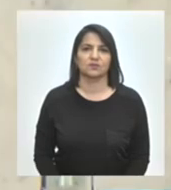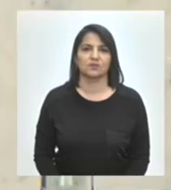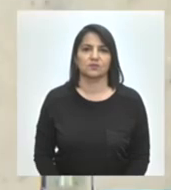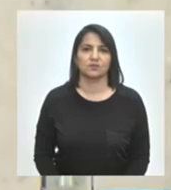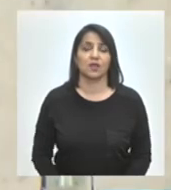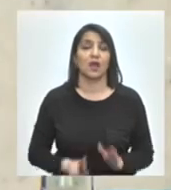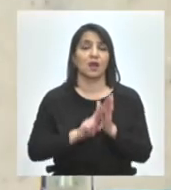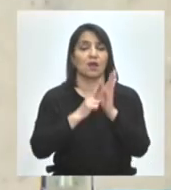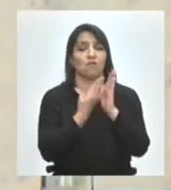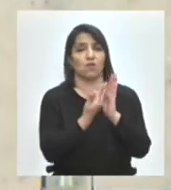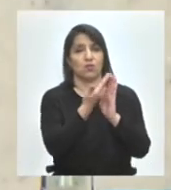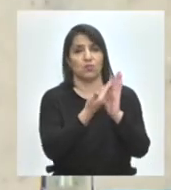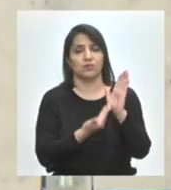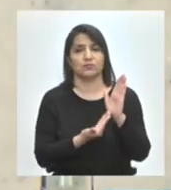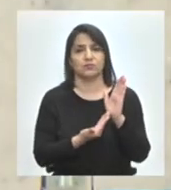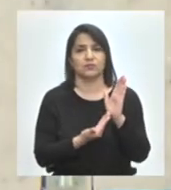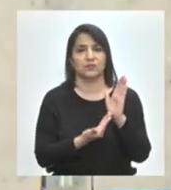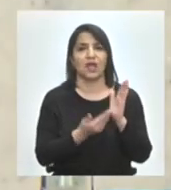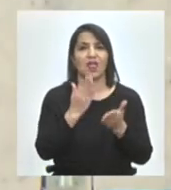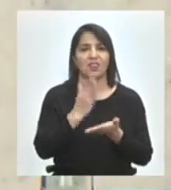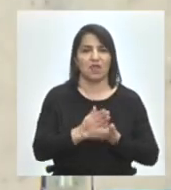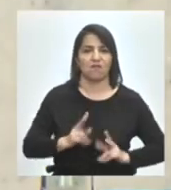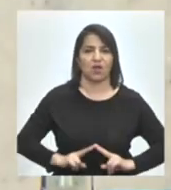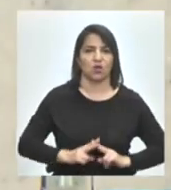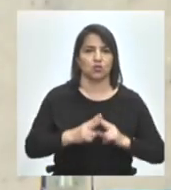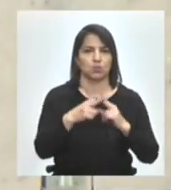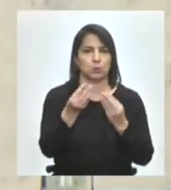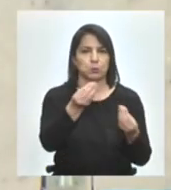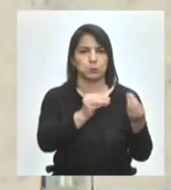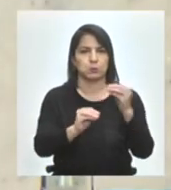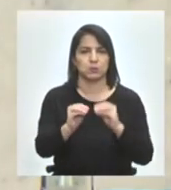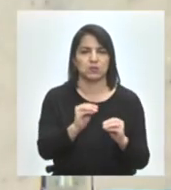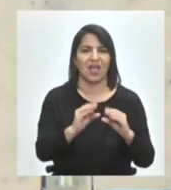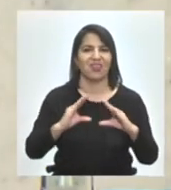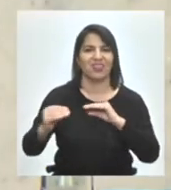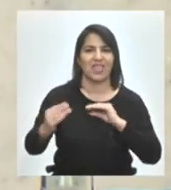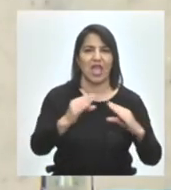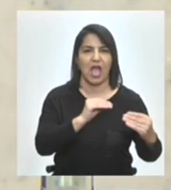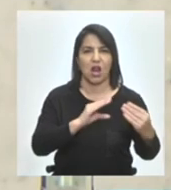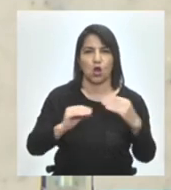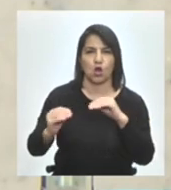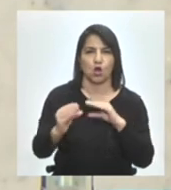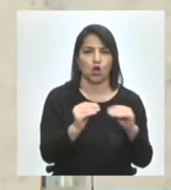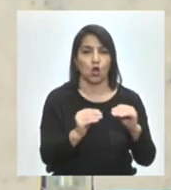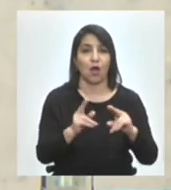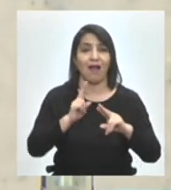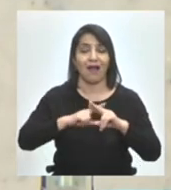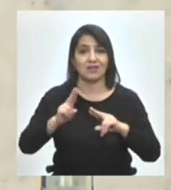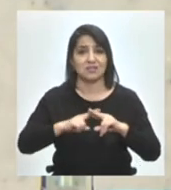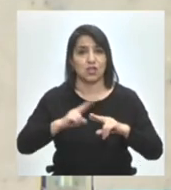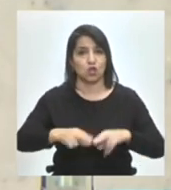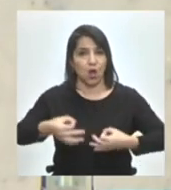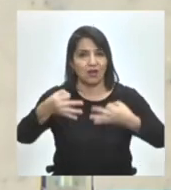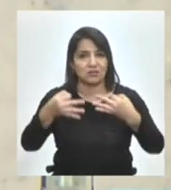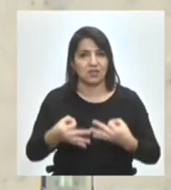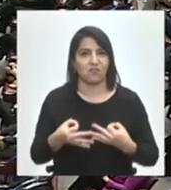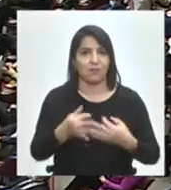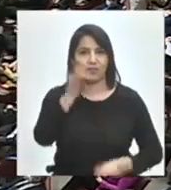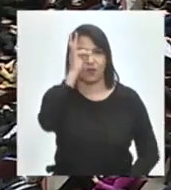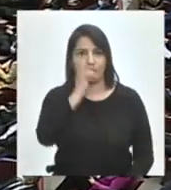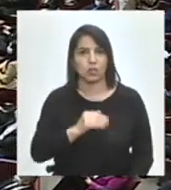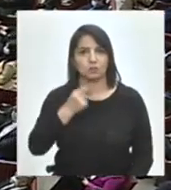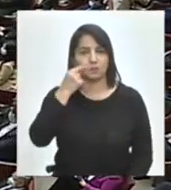Esta reforma debe construirse a partir de un diálogo amplio incorporando activamente a las funcionarias